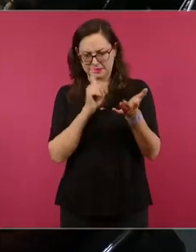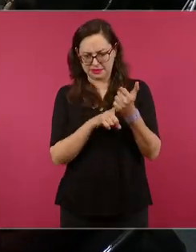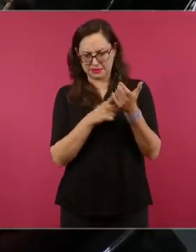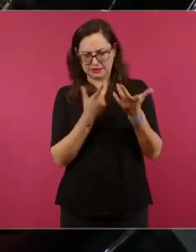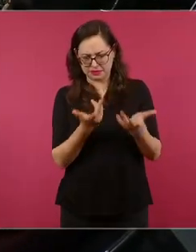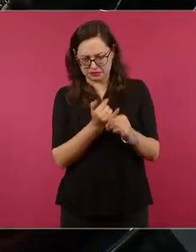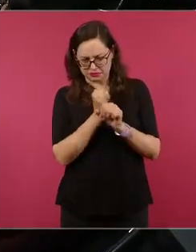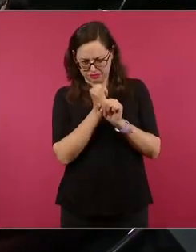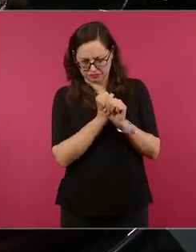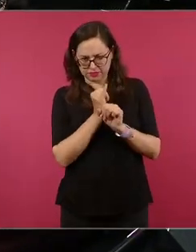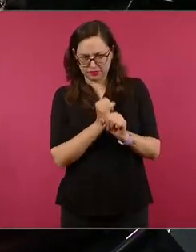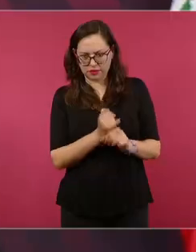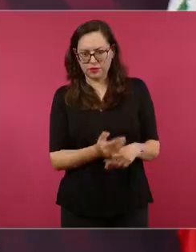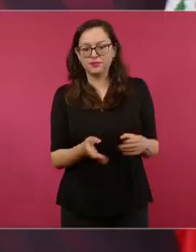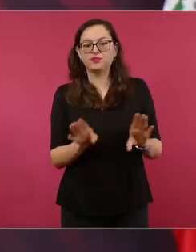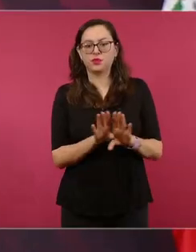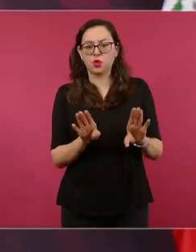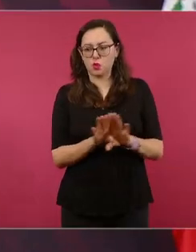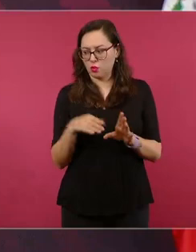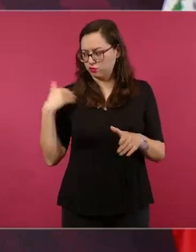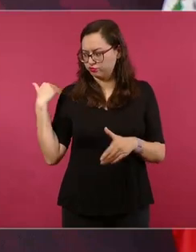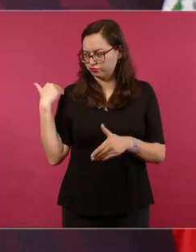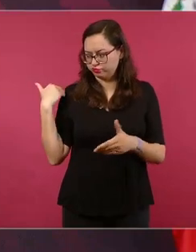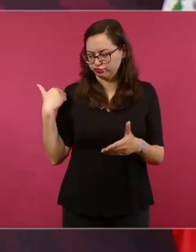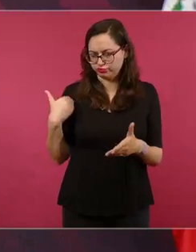hagan el ejercicio, vean si